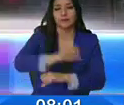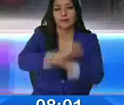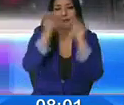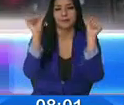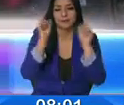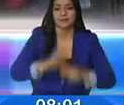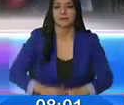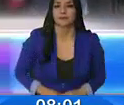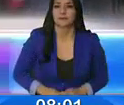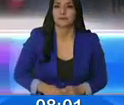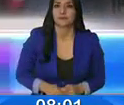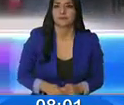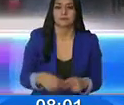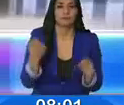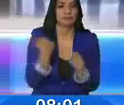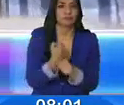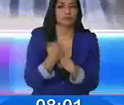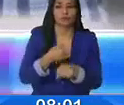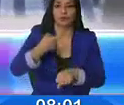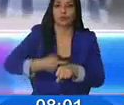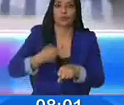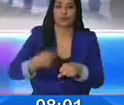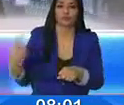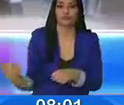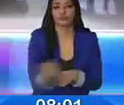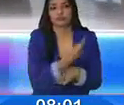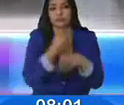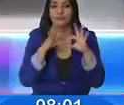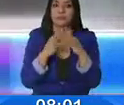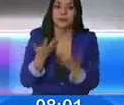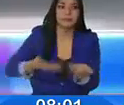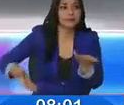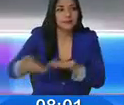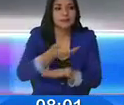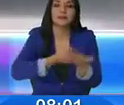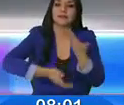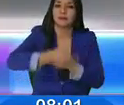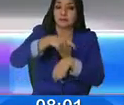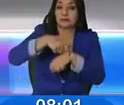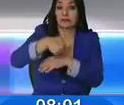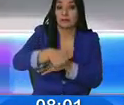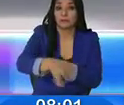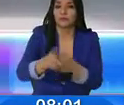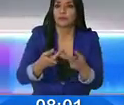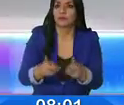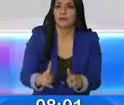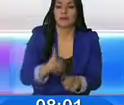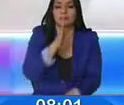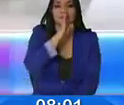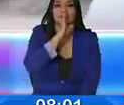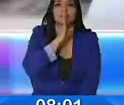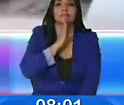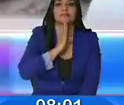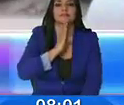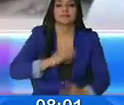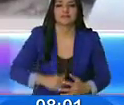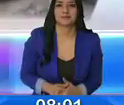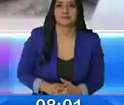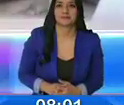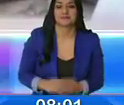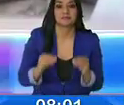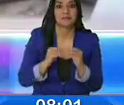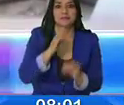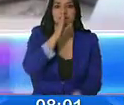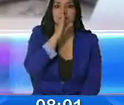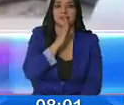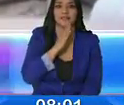mañana. Un trabajo minucioso como sinérgico, que toma su tiempo y exige un saco de paciencia. Que eso es lo que más cuesta, o